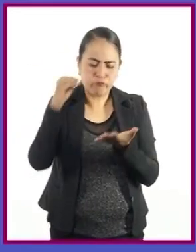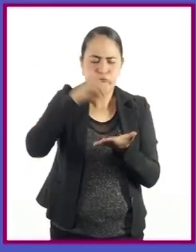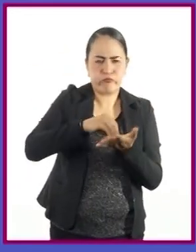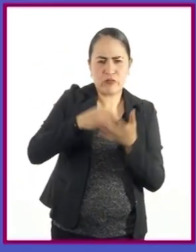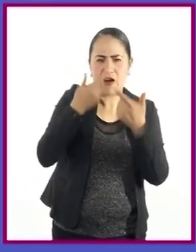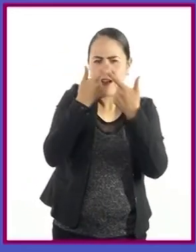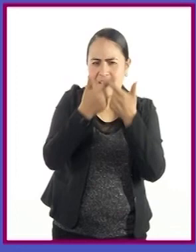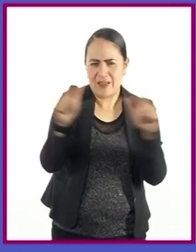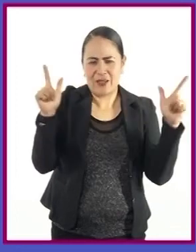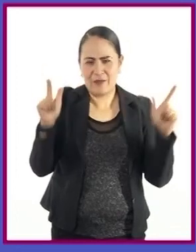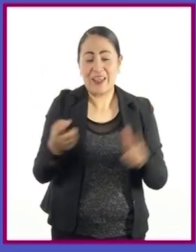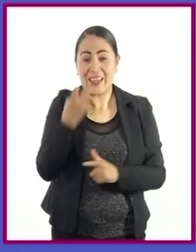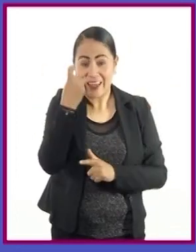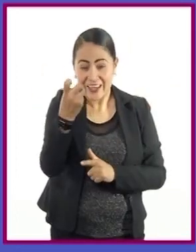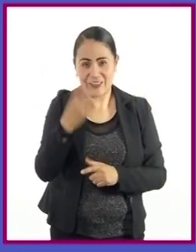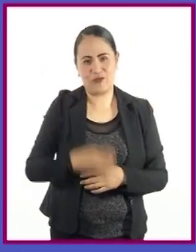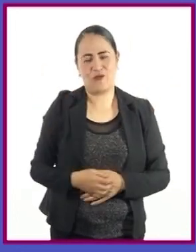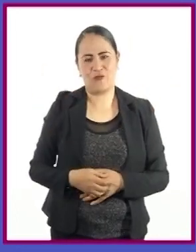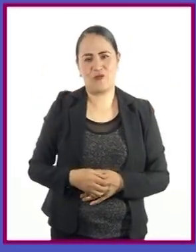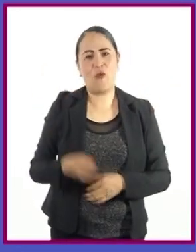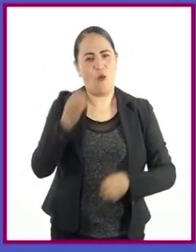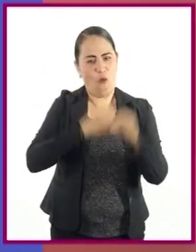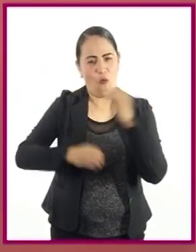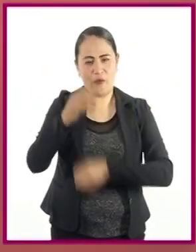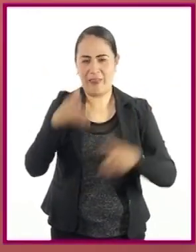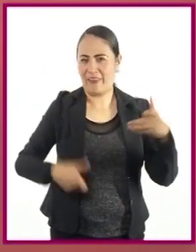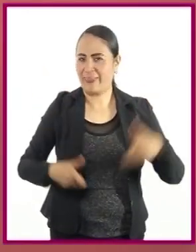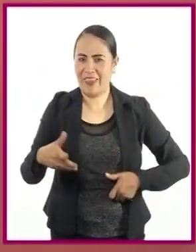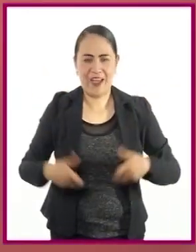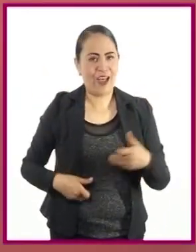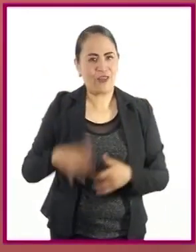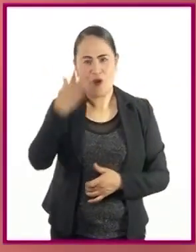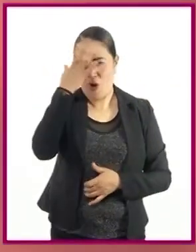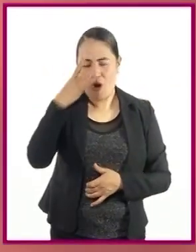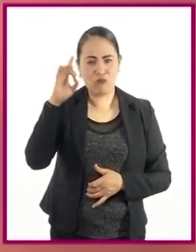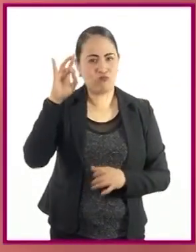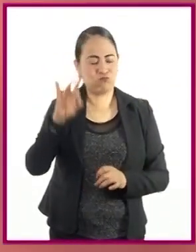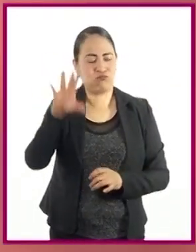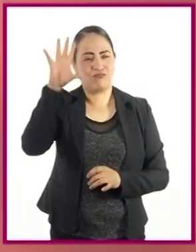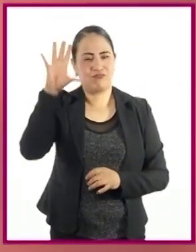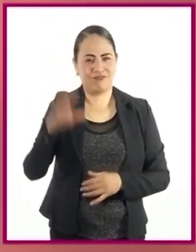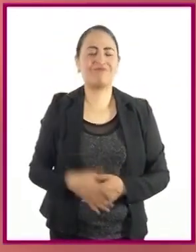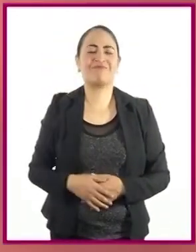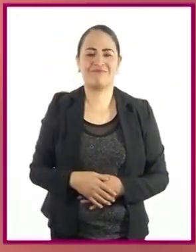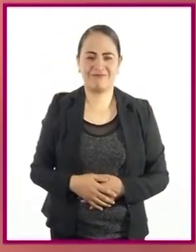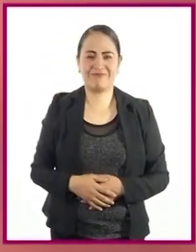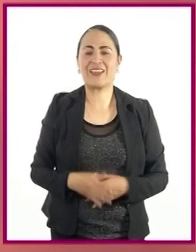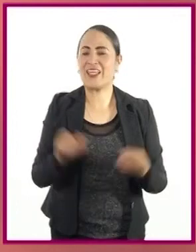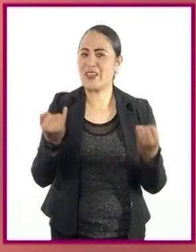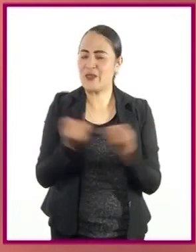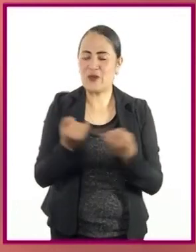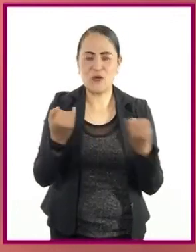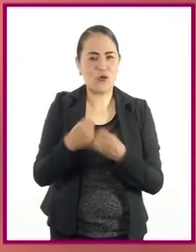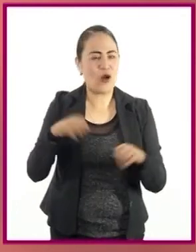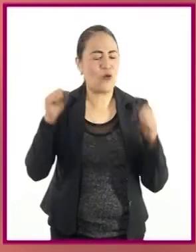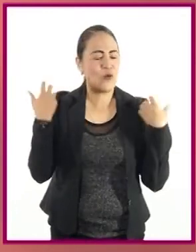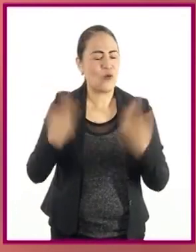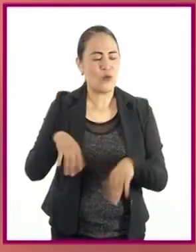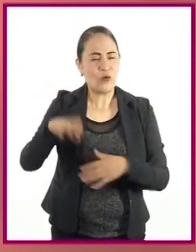te digo que el mundo del teatro es mágico? Y una experiencia de aprendizaje de las más